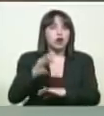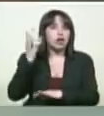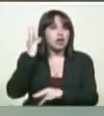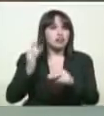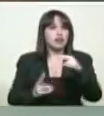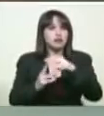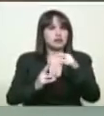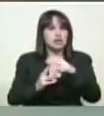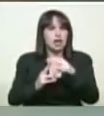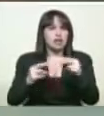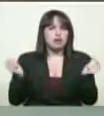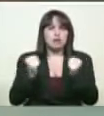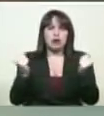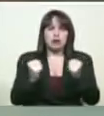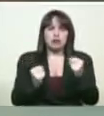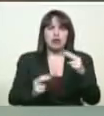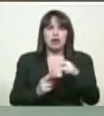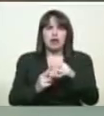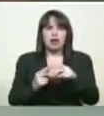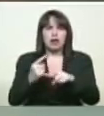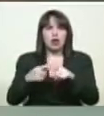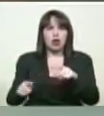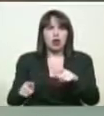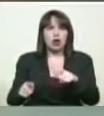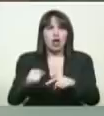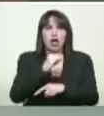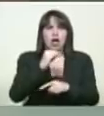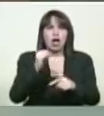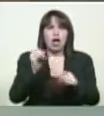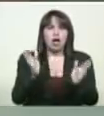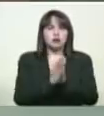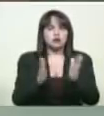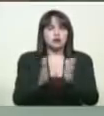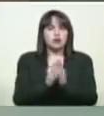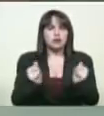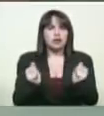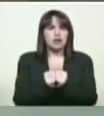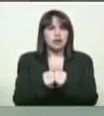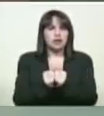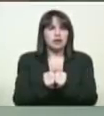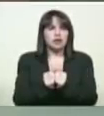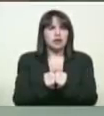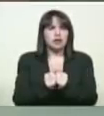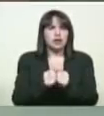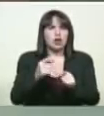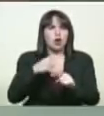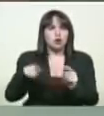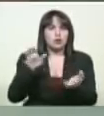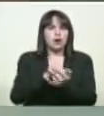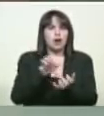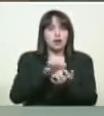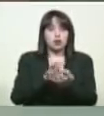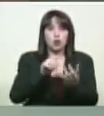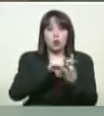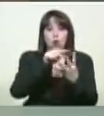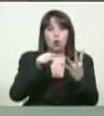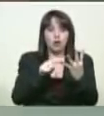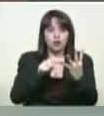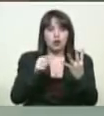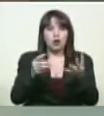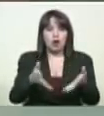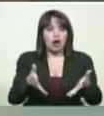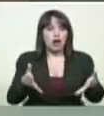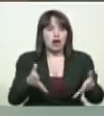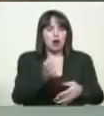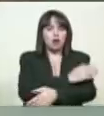mérida el gobernador de anzoátegui y el gobernador de nueva esparta los cuatro gobernadores que ganaron con el voto